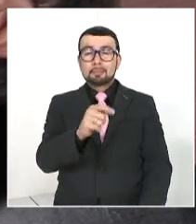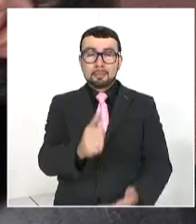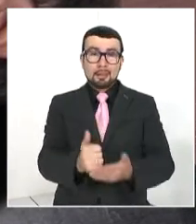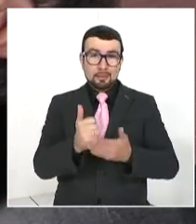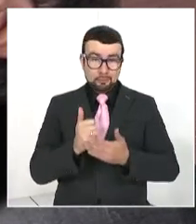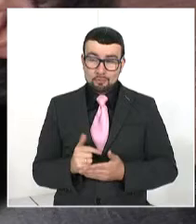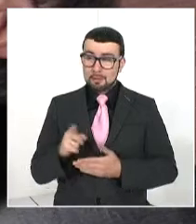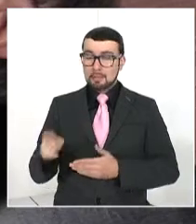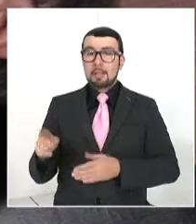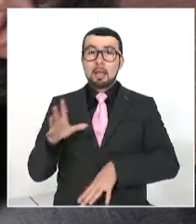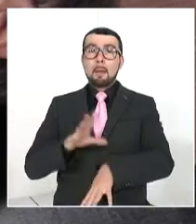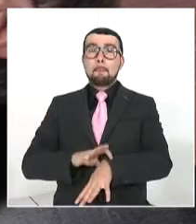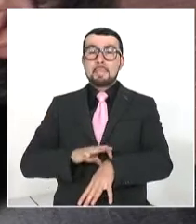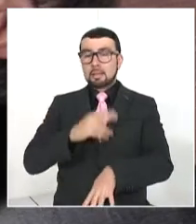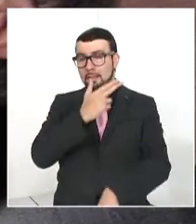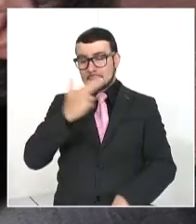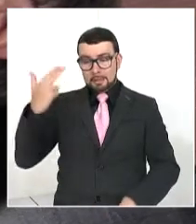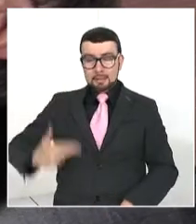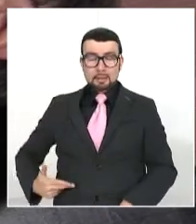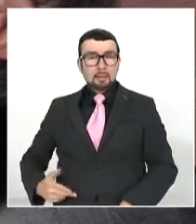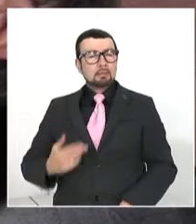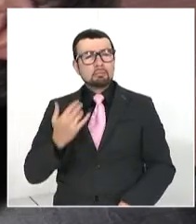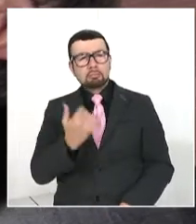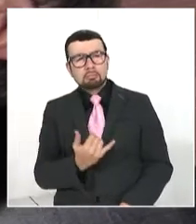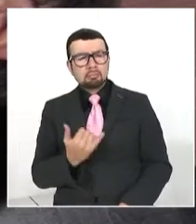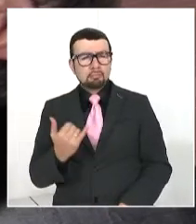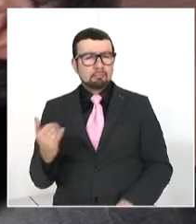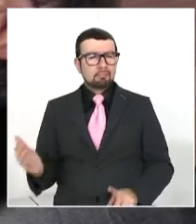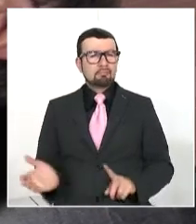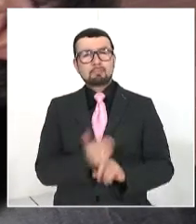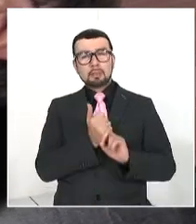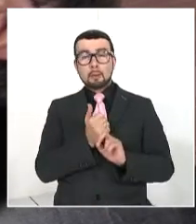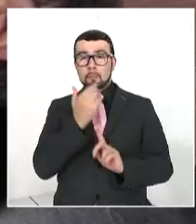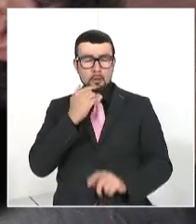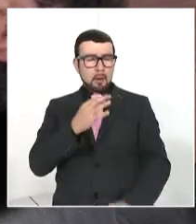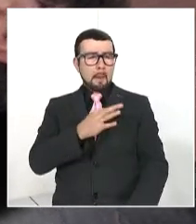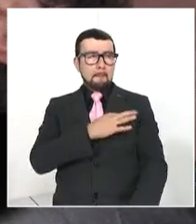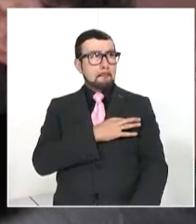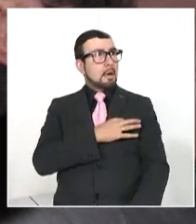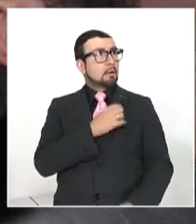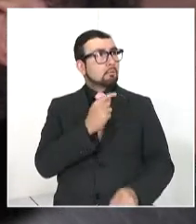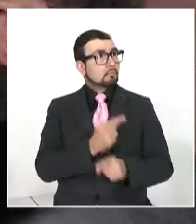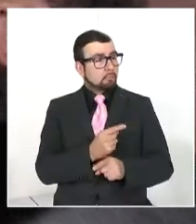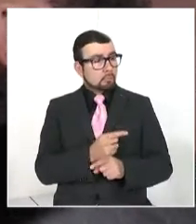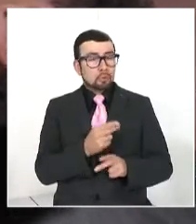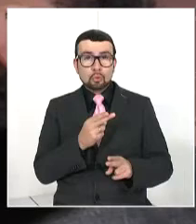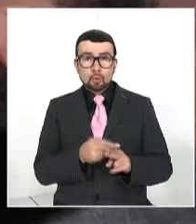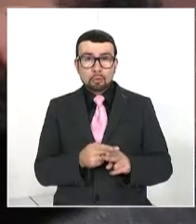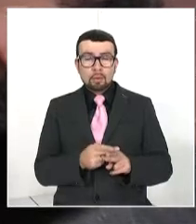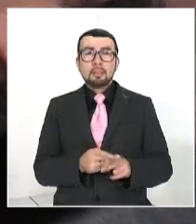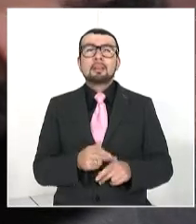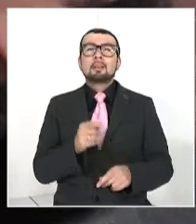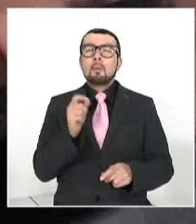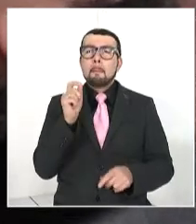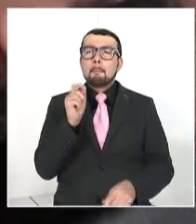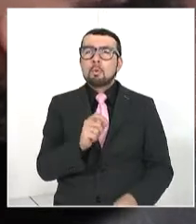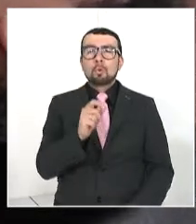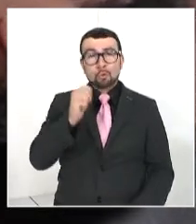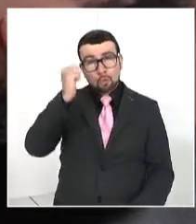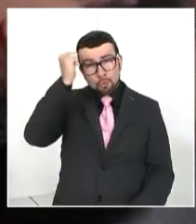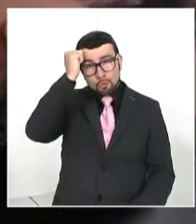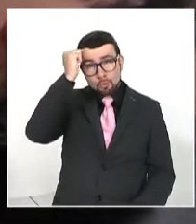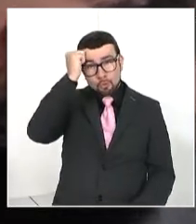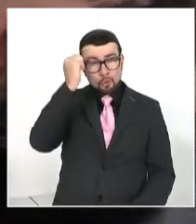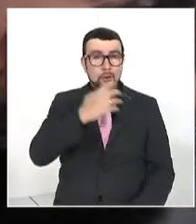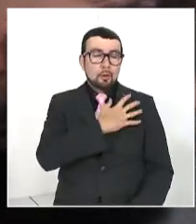sus tratamientos. En este caso, eso es un punto que representa y se llama así el punto maestro del hombro. Lo utilizamos para